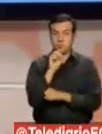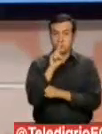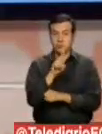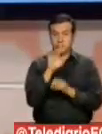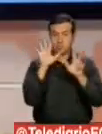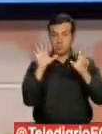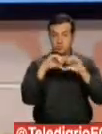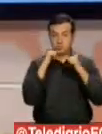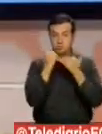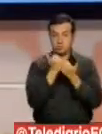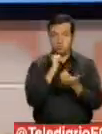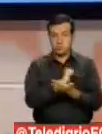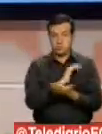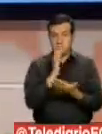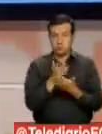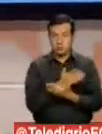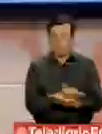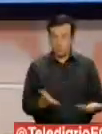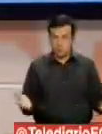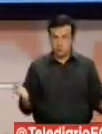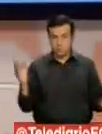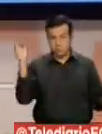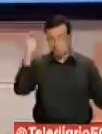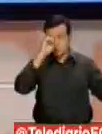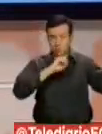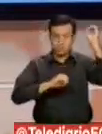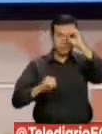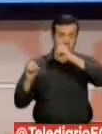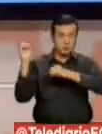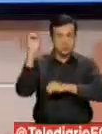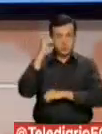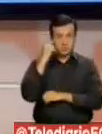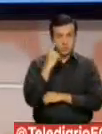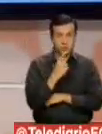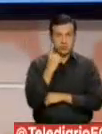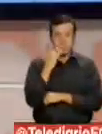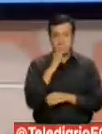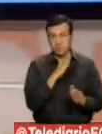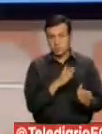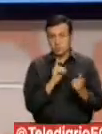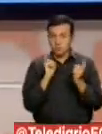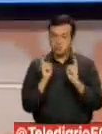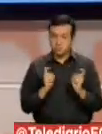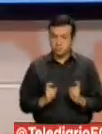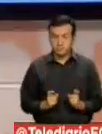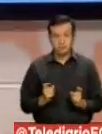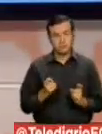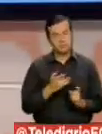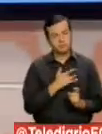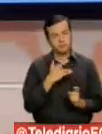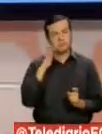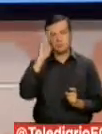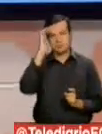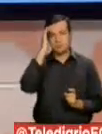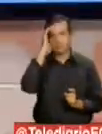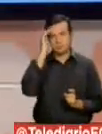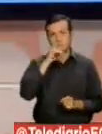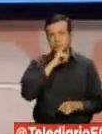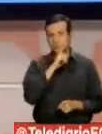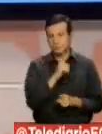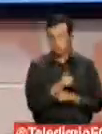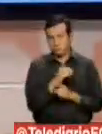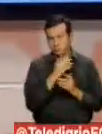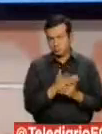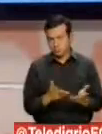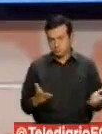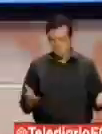la Asamblea Nacional fue objetada y ha pasado ciertas situaciones que sí son preocupantes, ¿no?